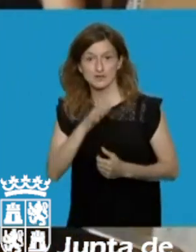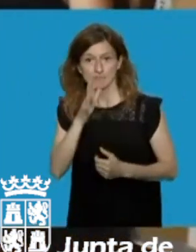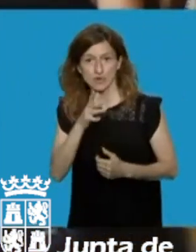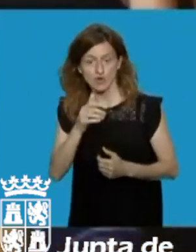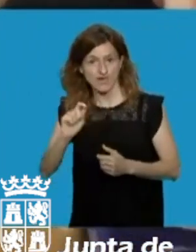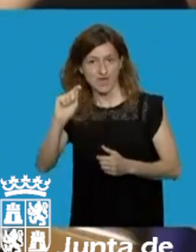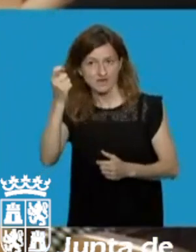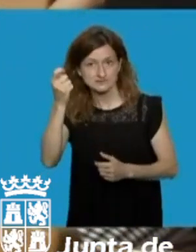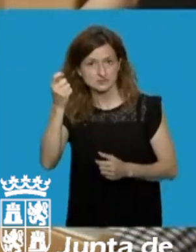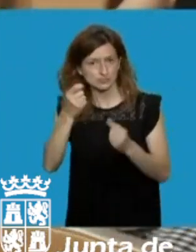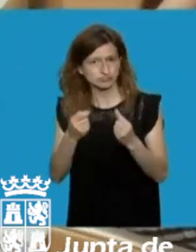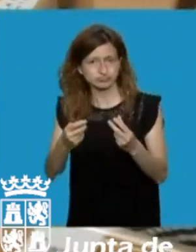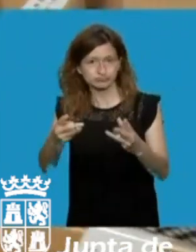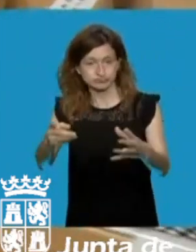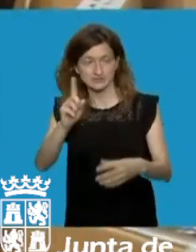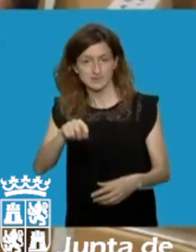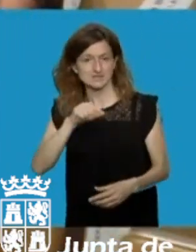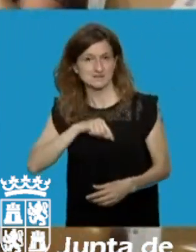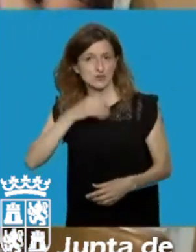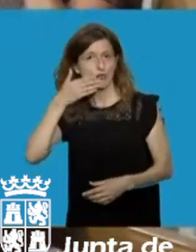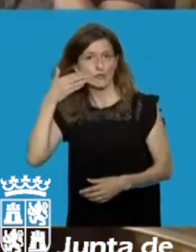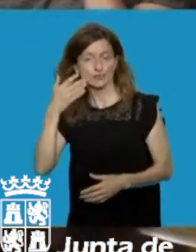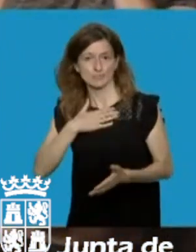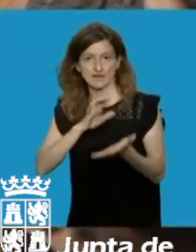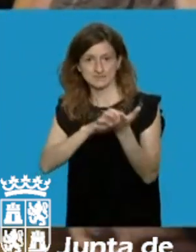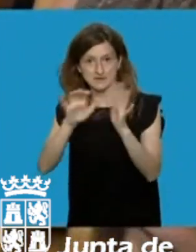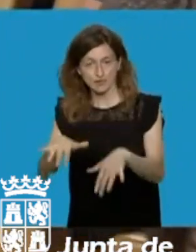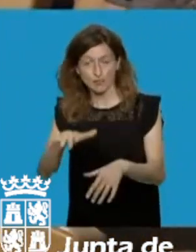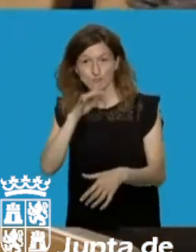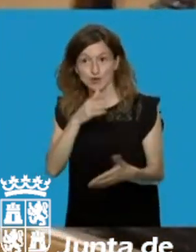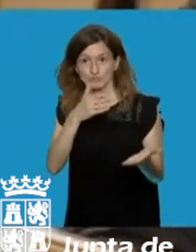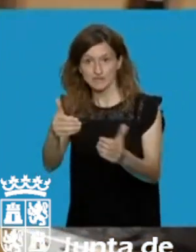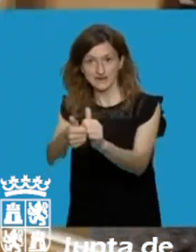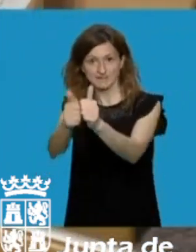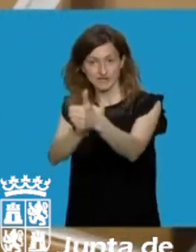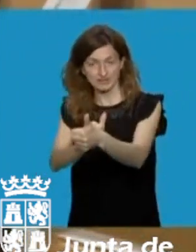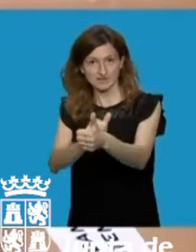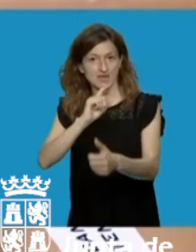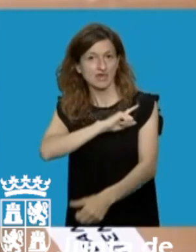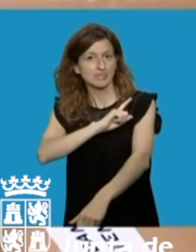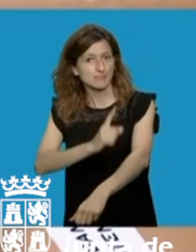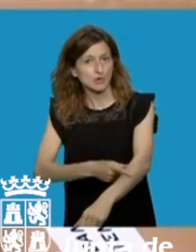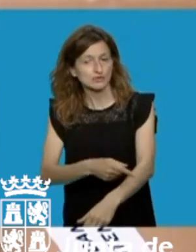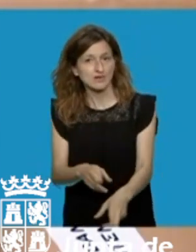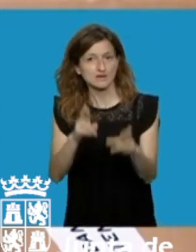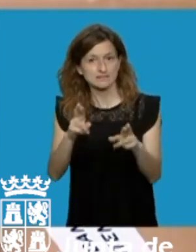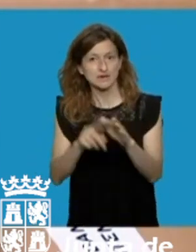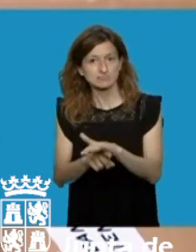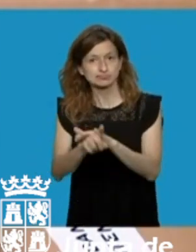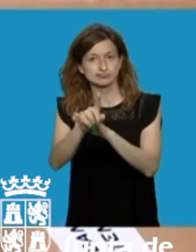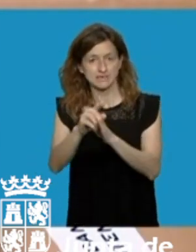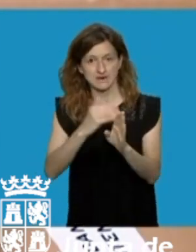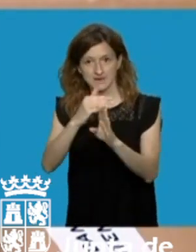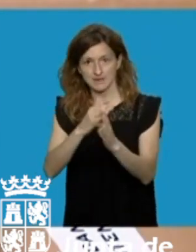palmarés es tan extenso como el orgullo que representa para Castilla y León el teneros como referente de un deporte que esperamos ver crecer a todos los